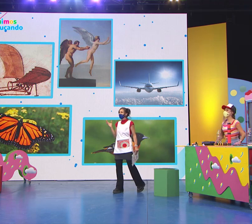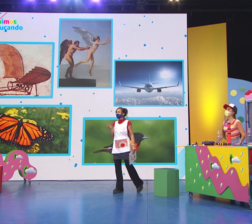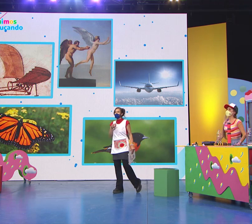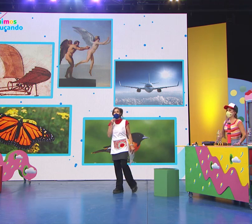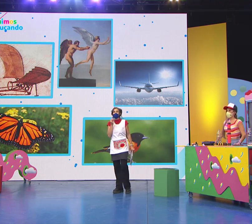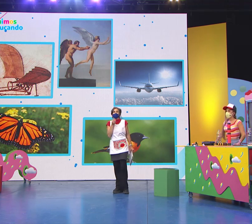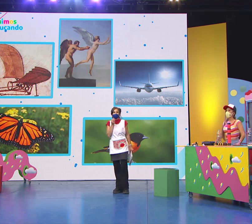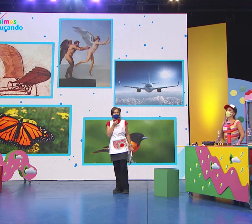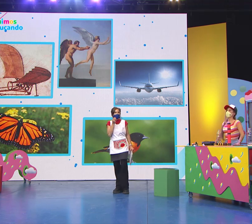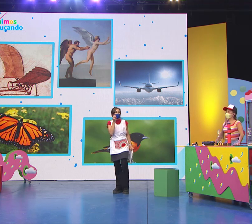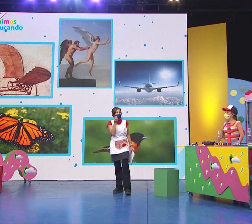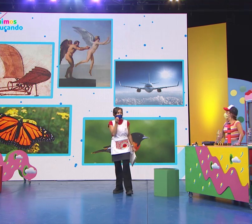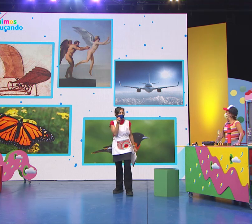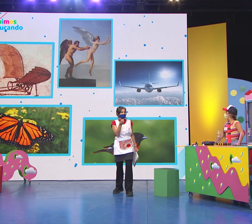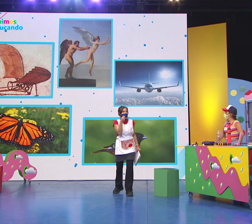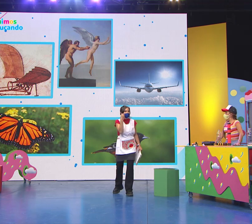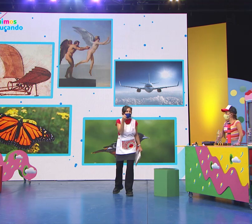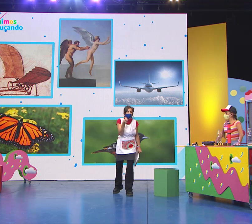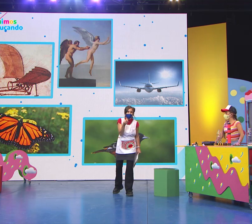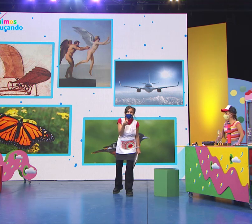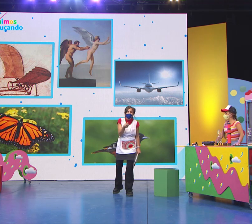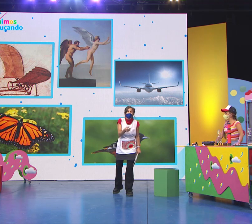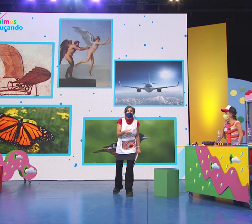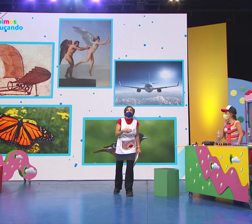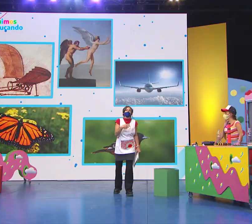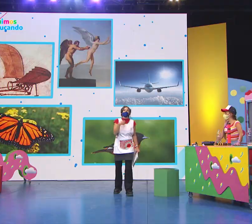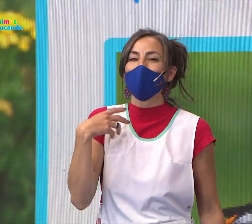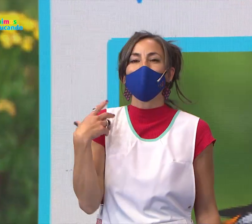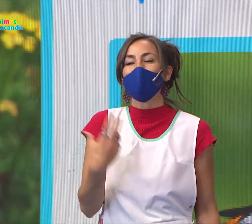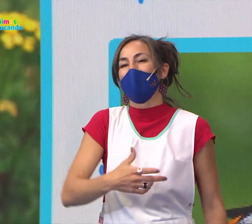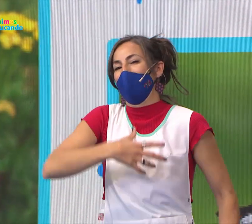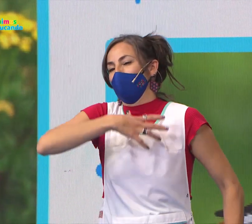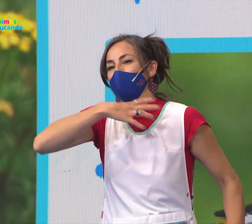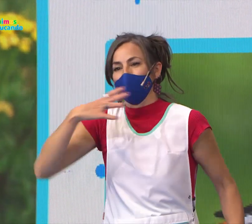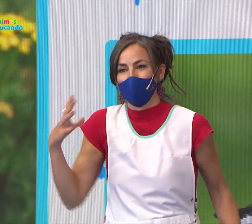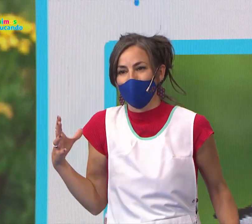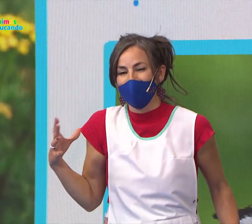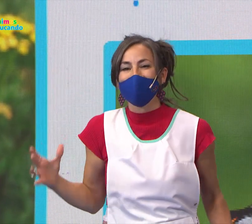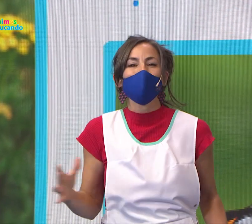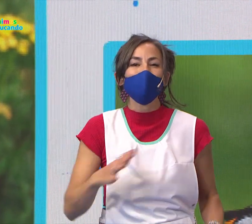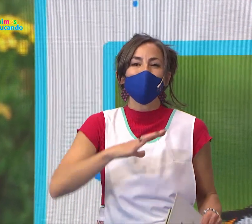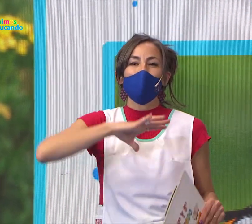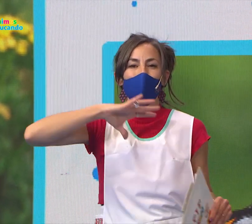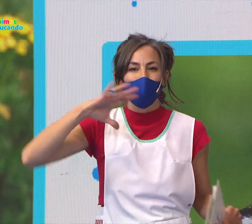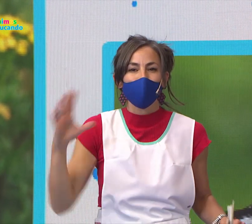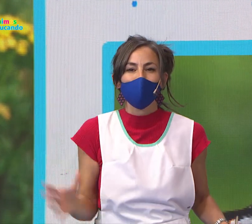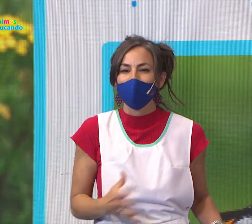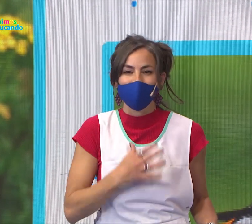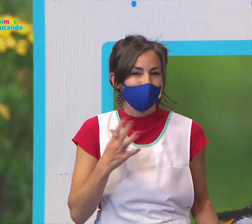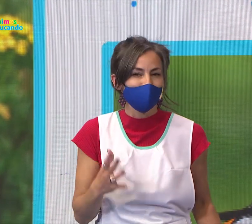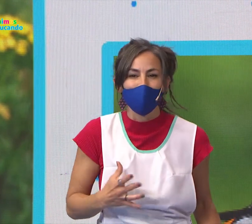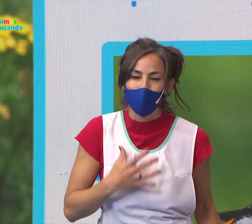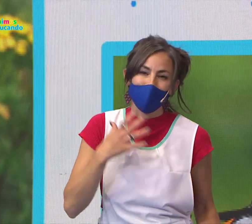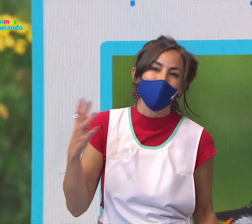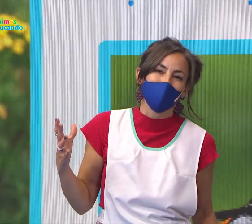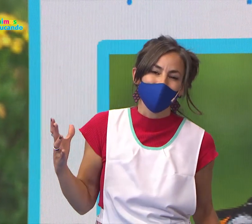semana. Es muy importante, chicos y chicas, en esta semana vamos a hablar de un tema hermoso que todos nos preguntamos y